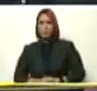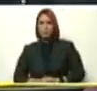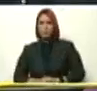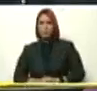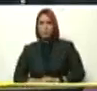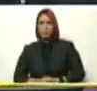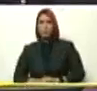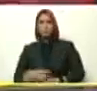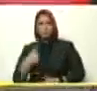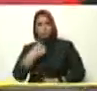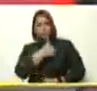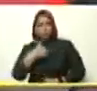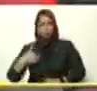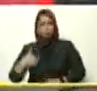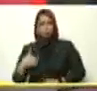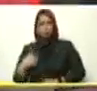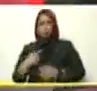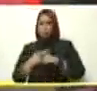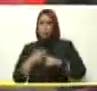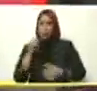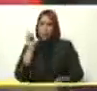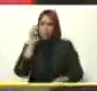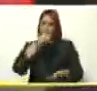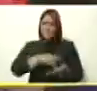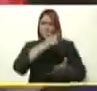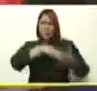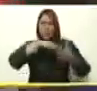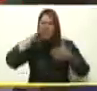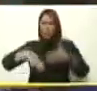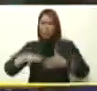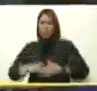Por eso quise venir al oriente del país.